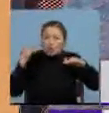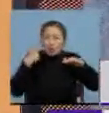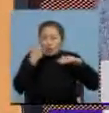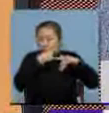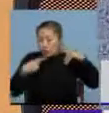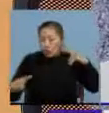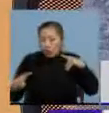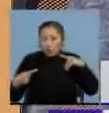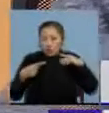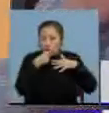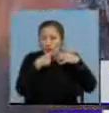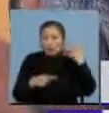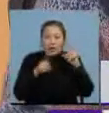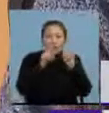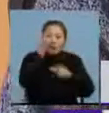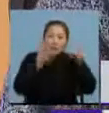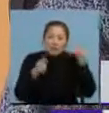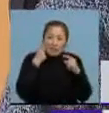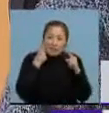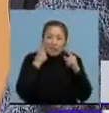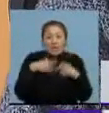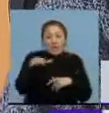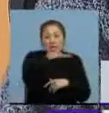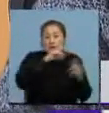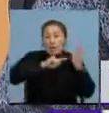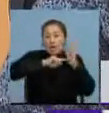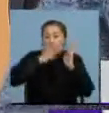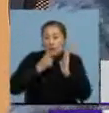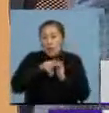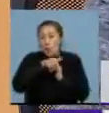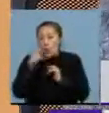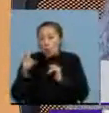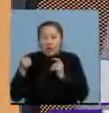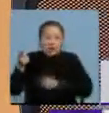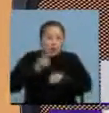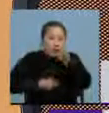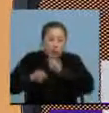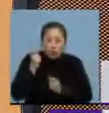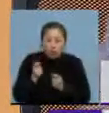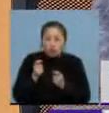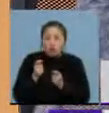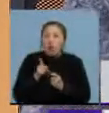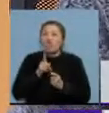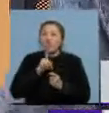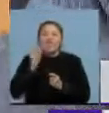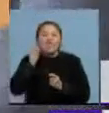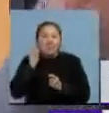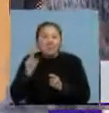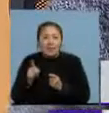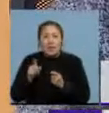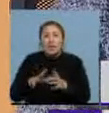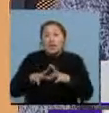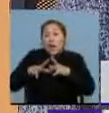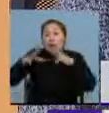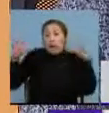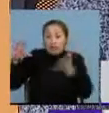usuarios tanto residenciales como los usuarios de tarifa comercial o los peajes que se llaman y los grandes